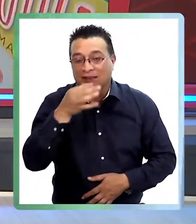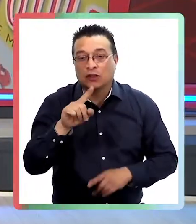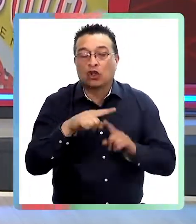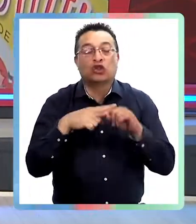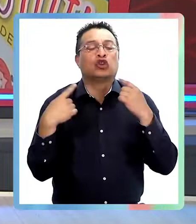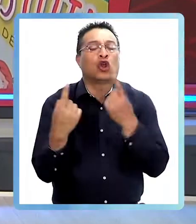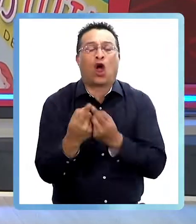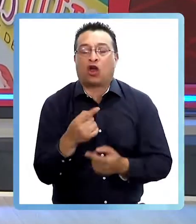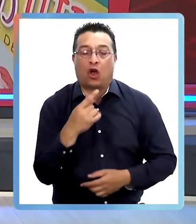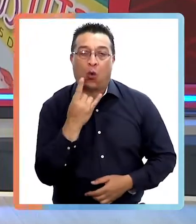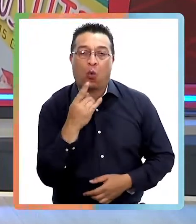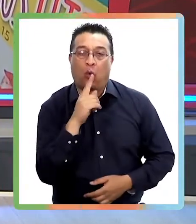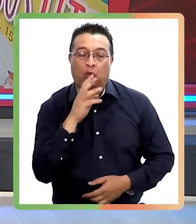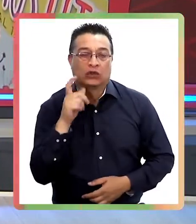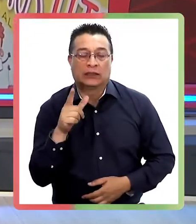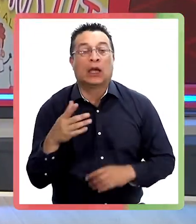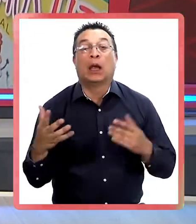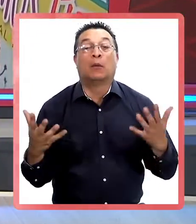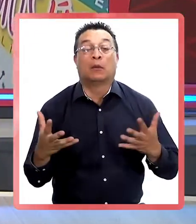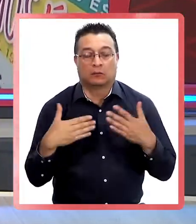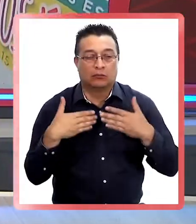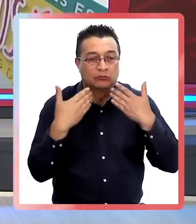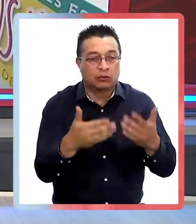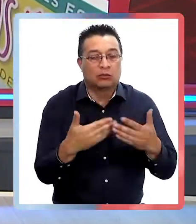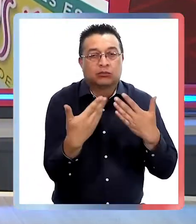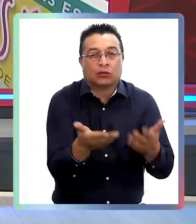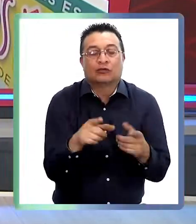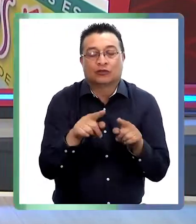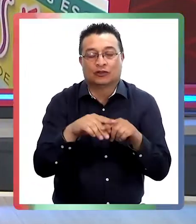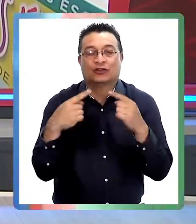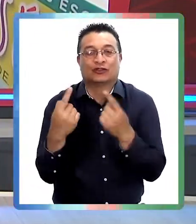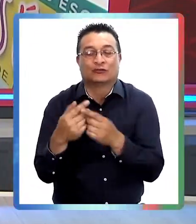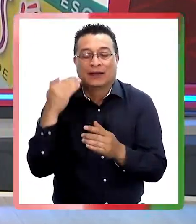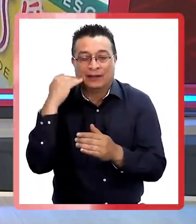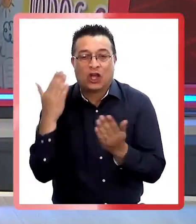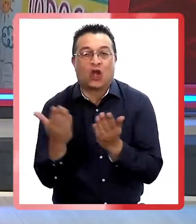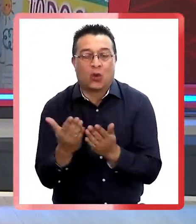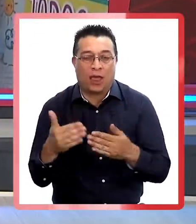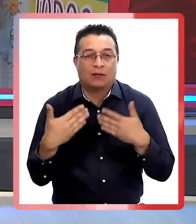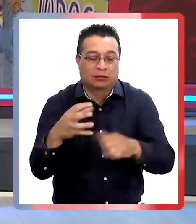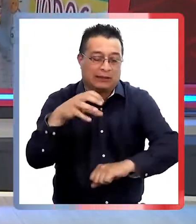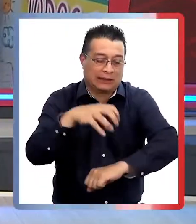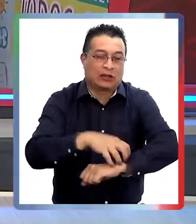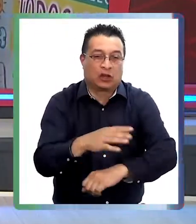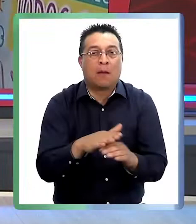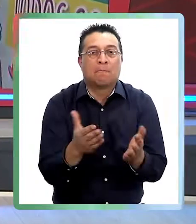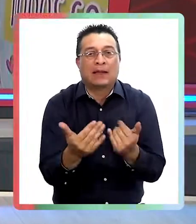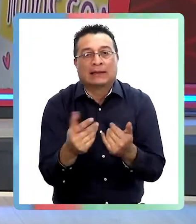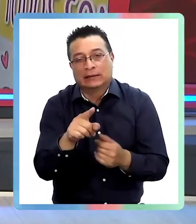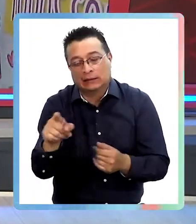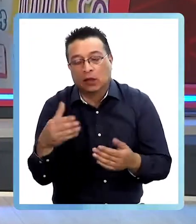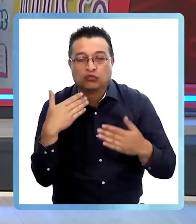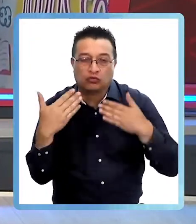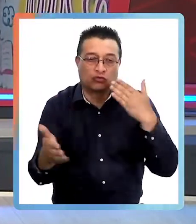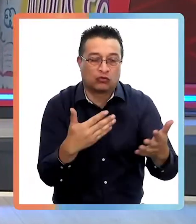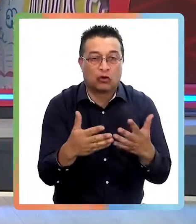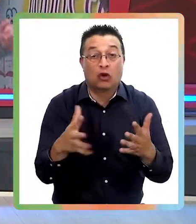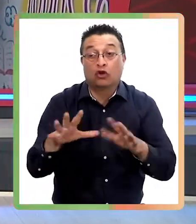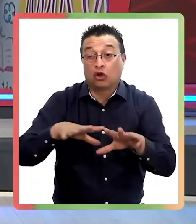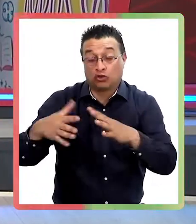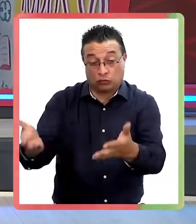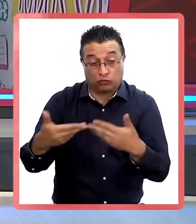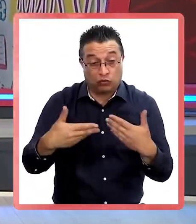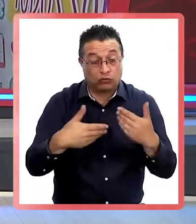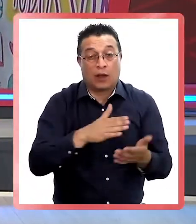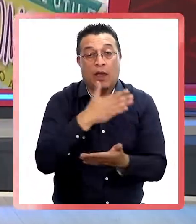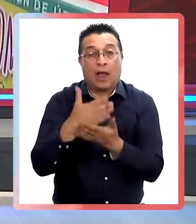Útiles para recolectar y coordinar la entrega de artículos escolares a los niños y niñas de la región que más los necesitan. Los materiales se van a recibir hasta